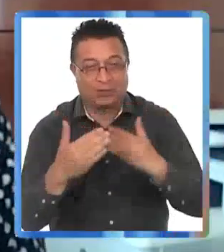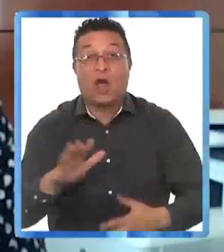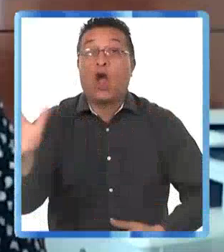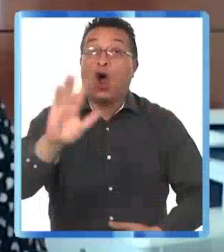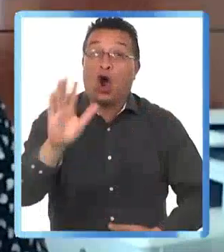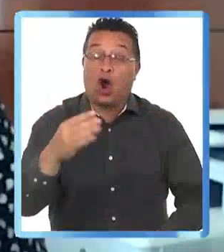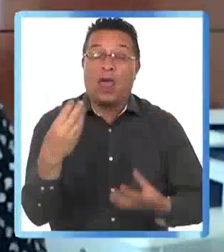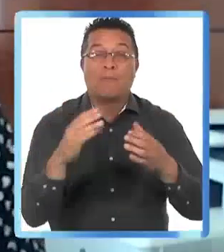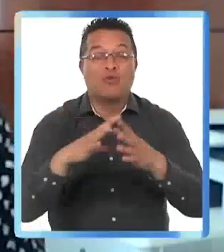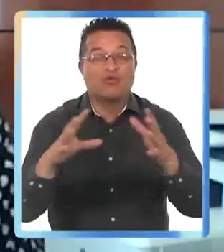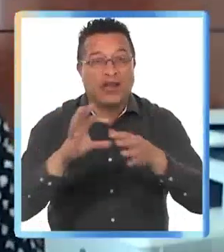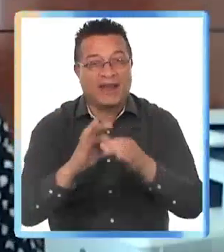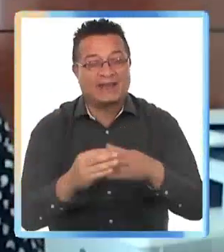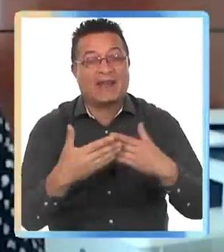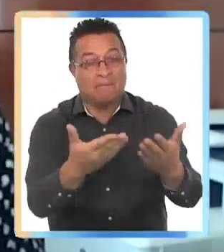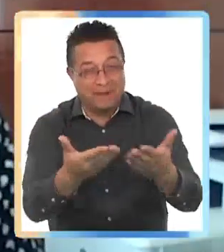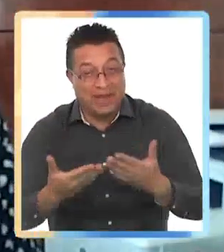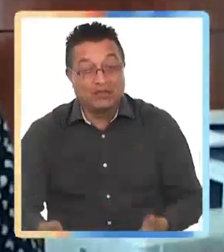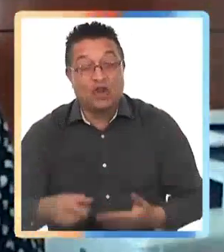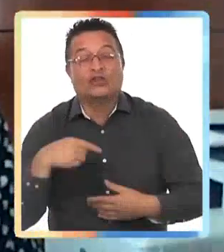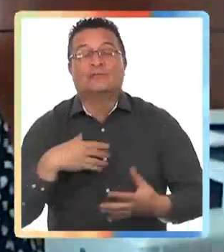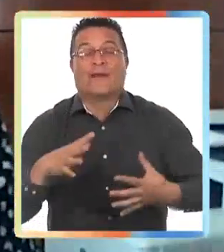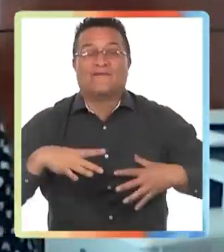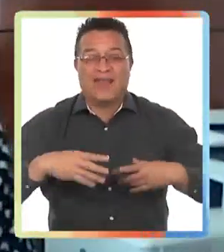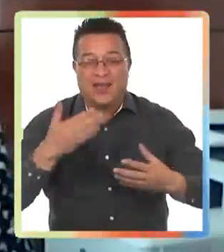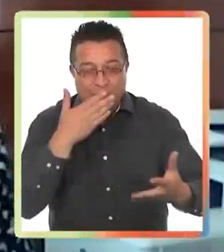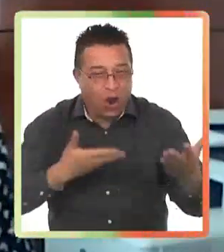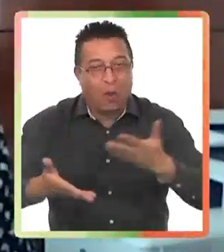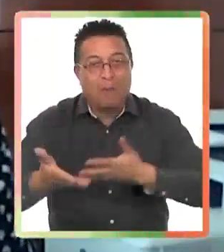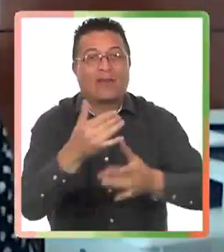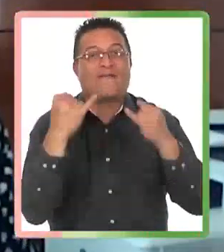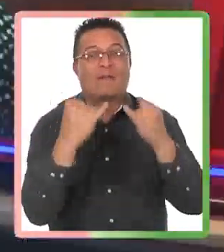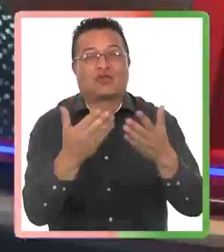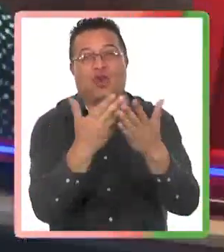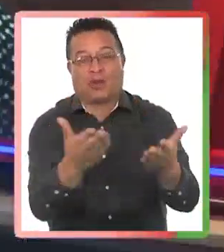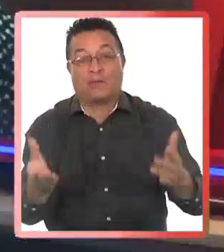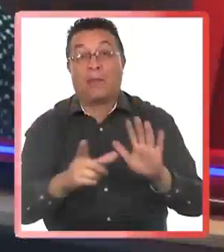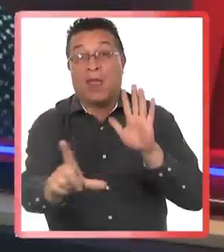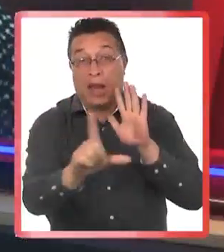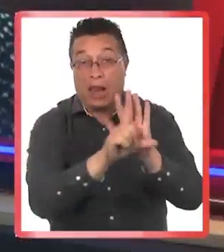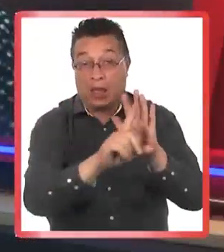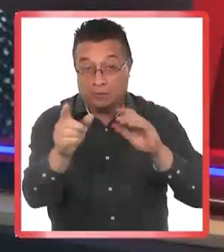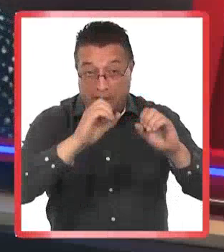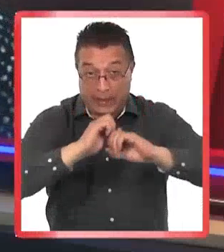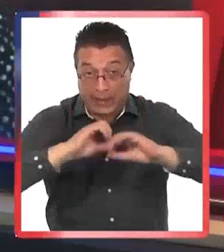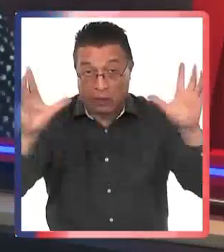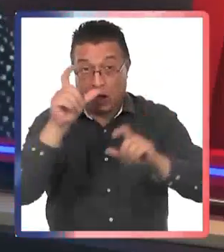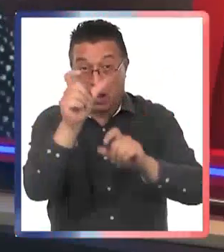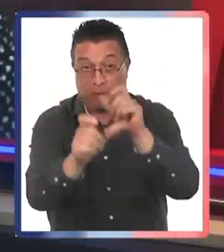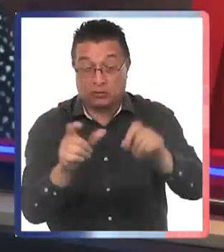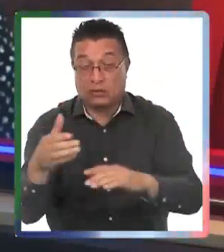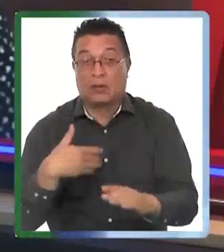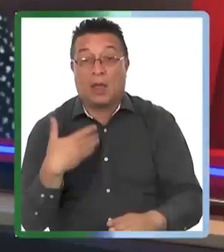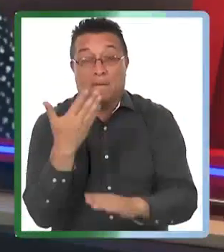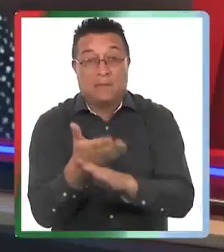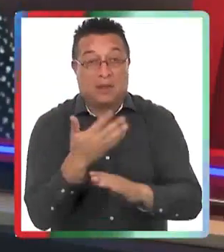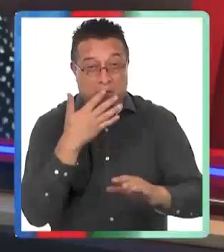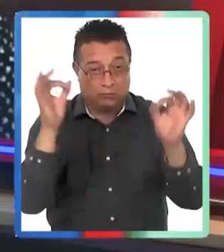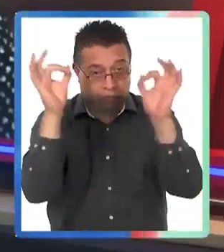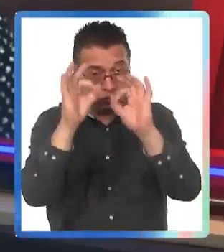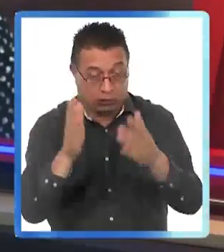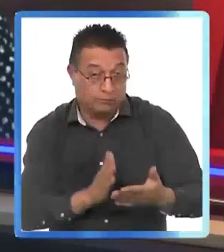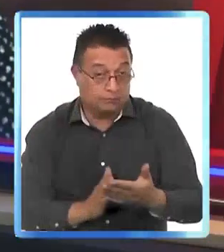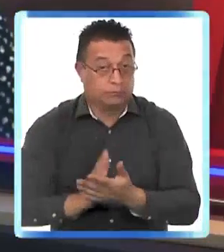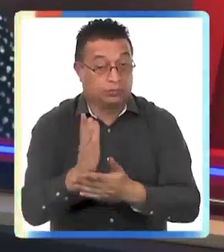Hola, muchas gracias por la invitación y feliz de poder compartir la información con ustedes. Esta ley, para que lo tenga muy claro la gente, le vamos a pedir algunas precisiones,